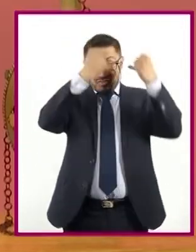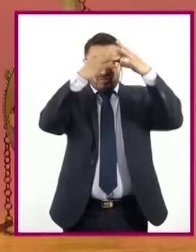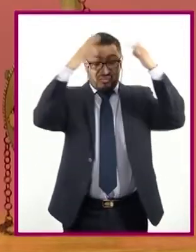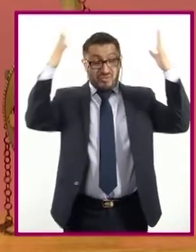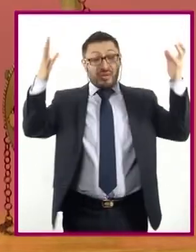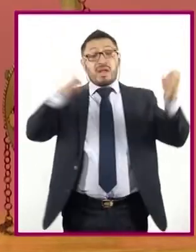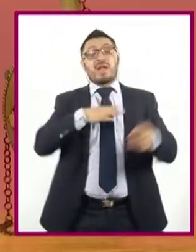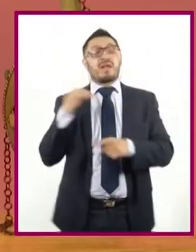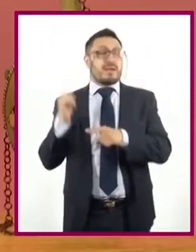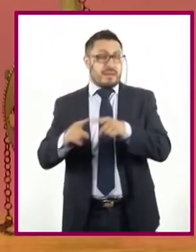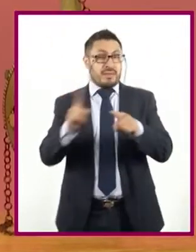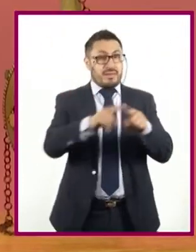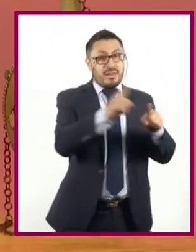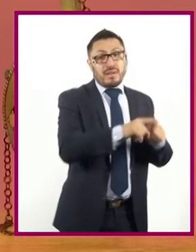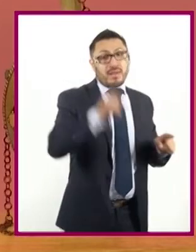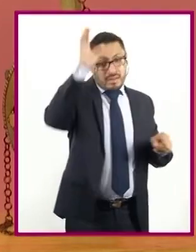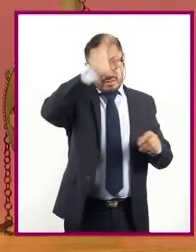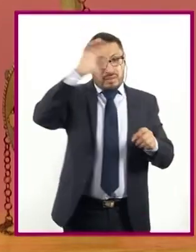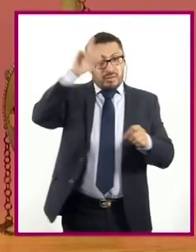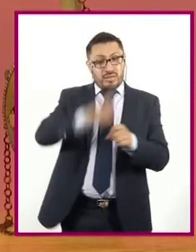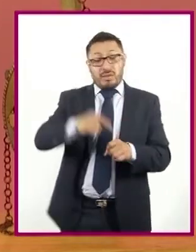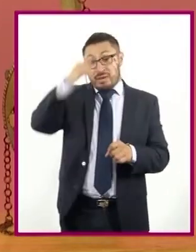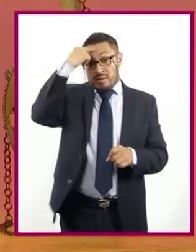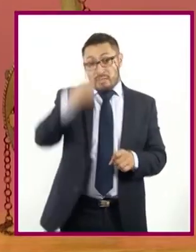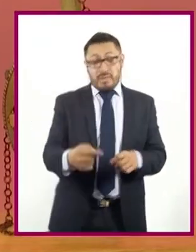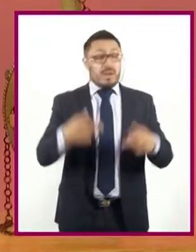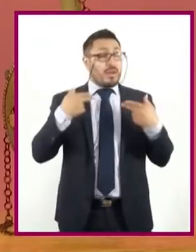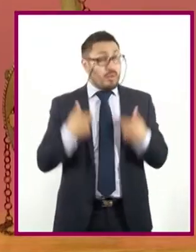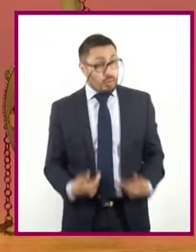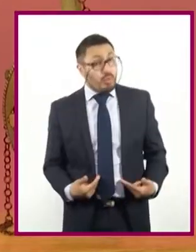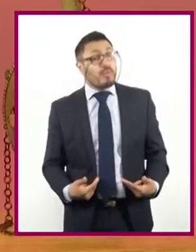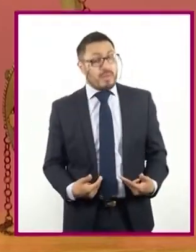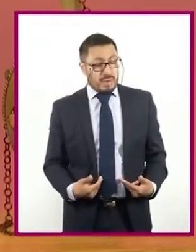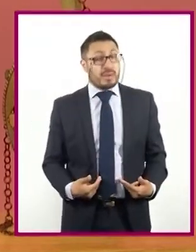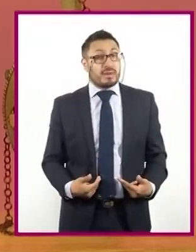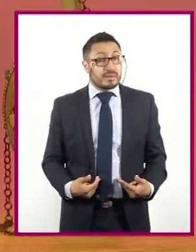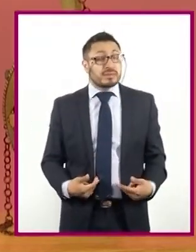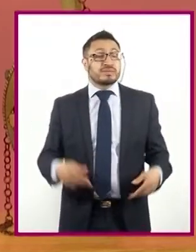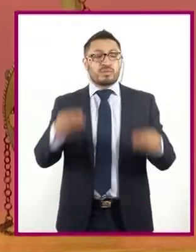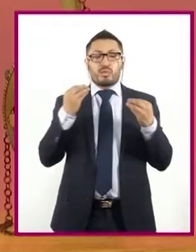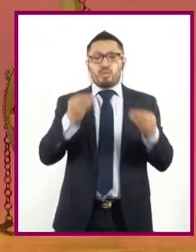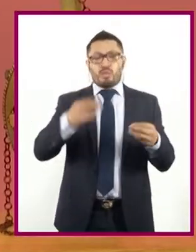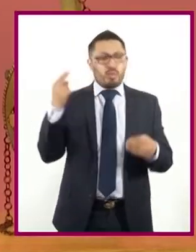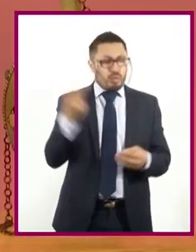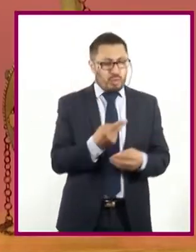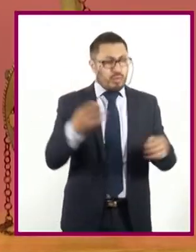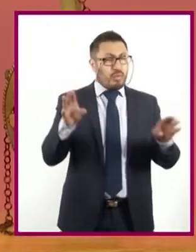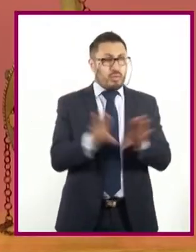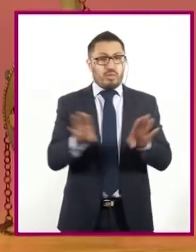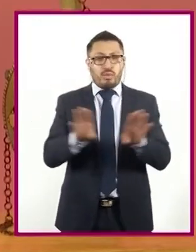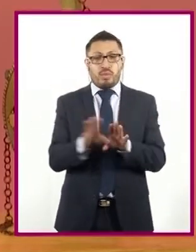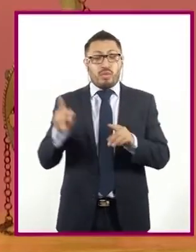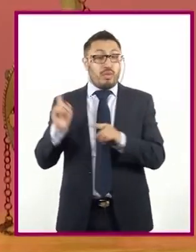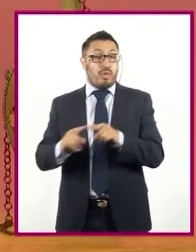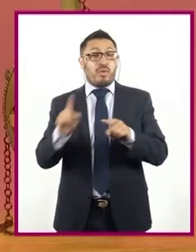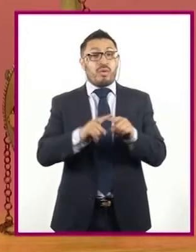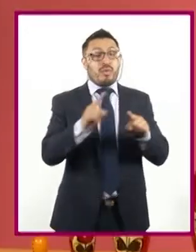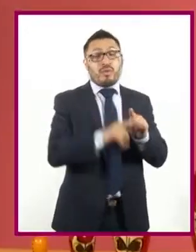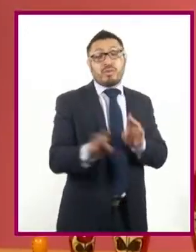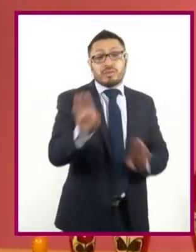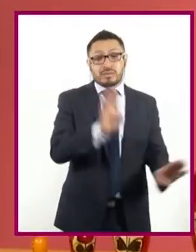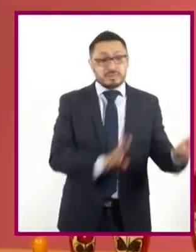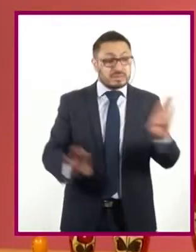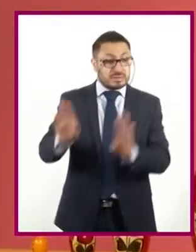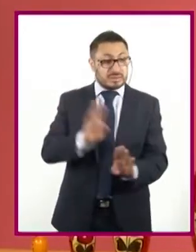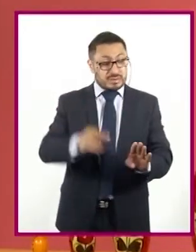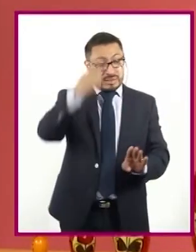diversidad cultural es para el género humano tan necesaria como la diversidad biológica